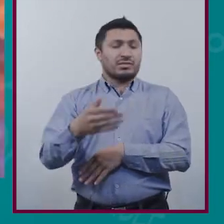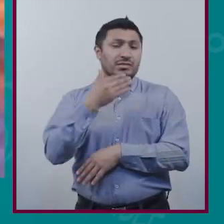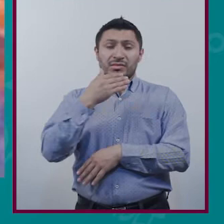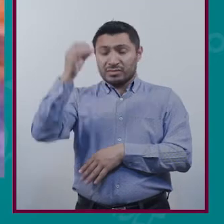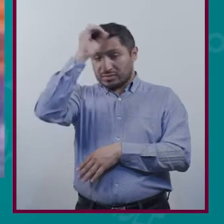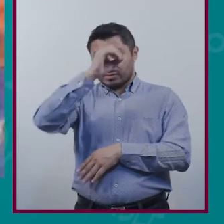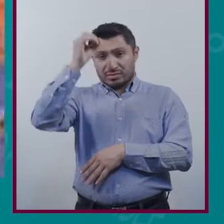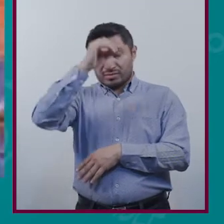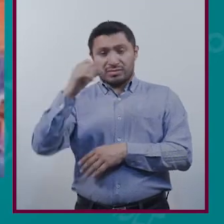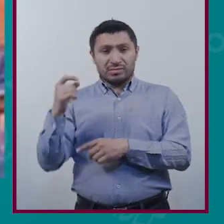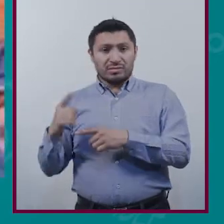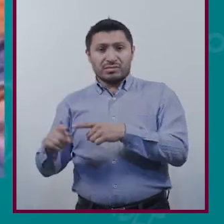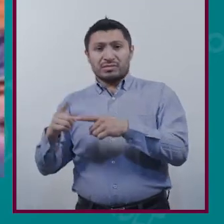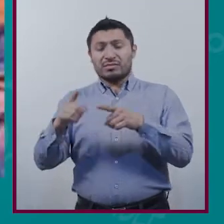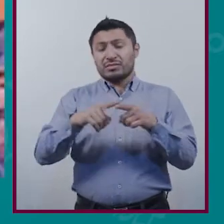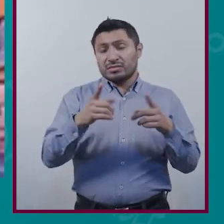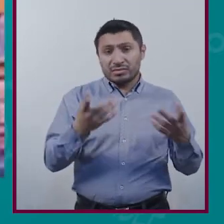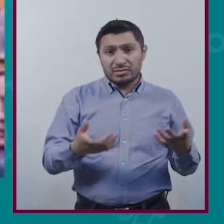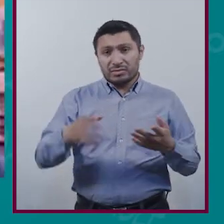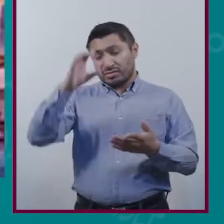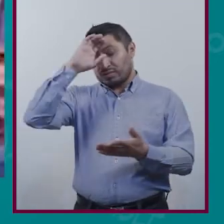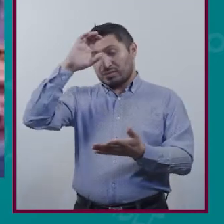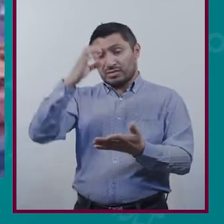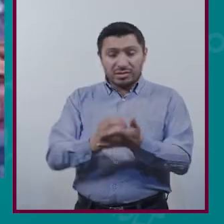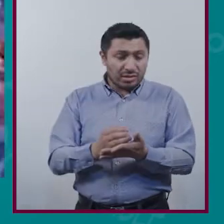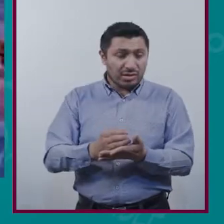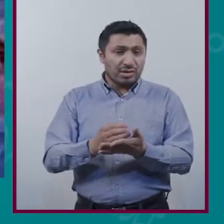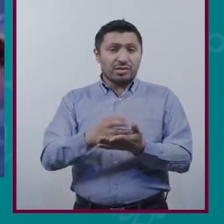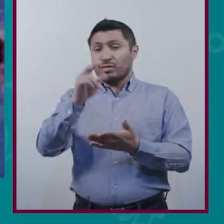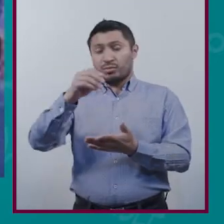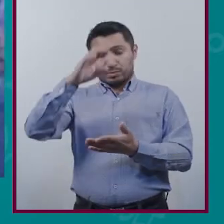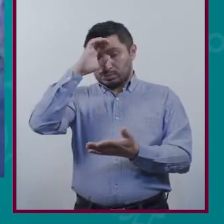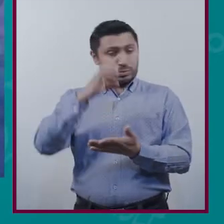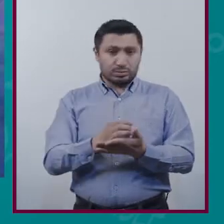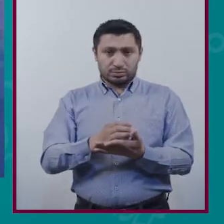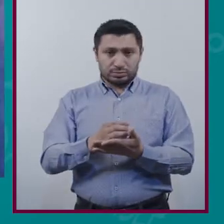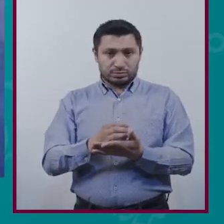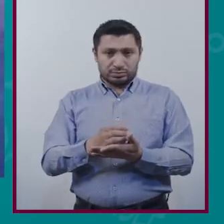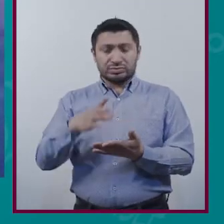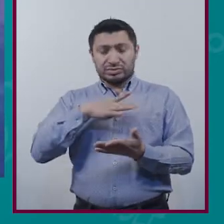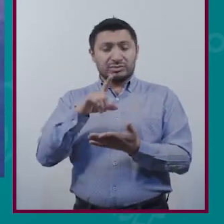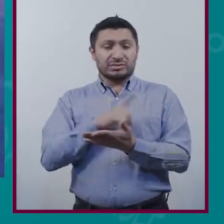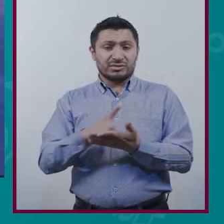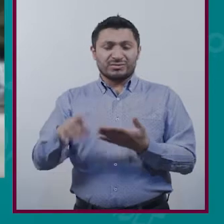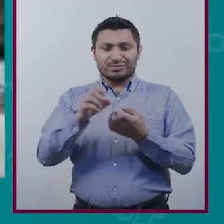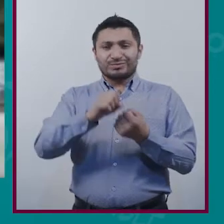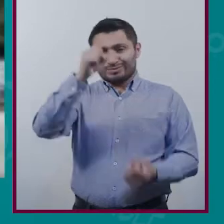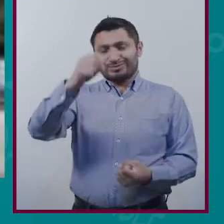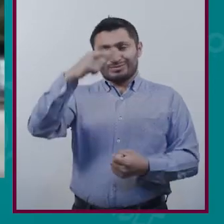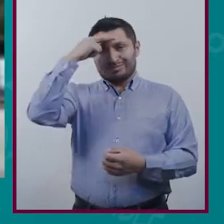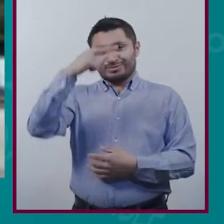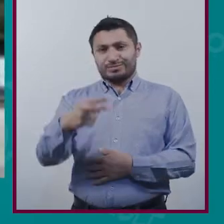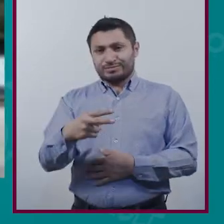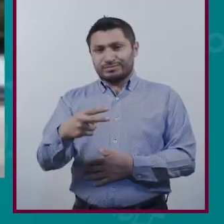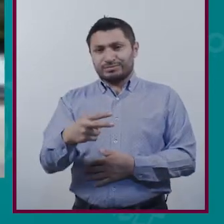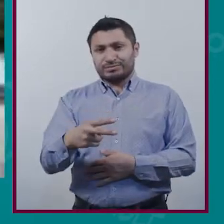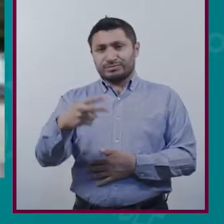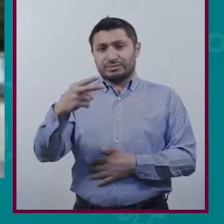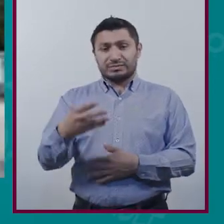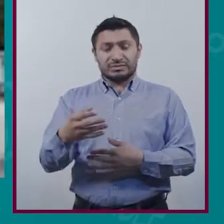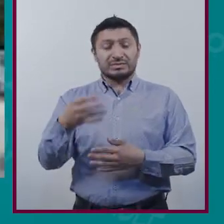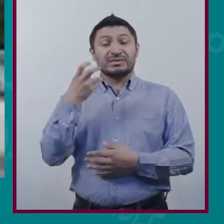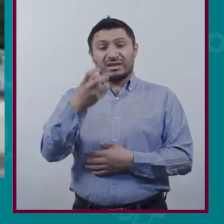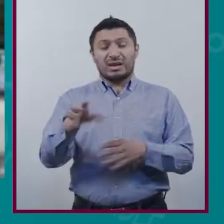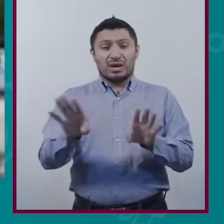de eminentes jurisconsultos católicos y no católicos al derecho constitucional mexicano, que ante